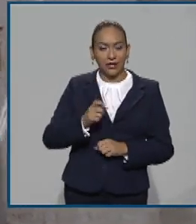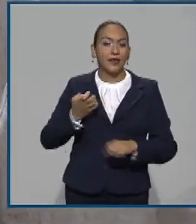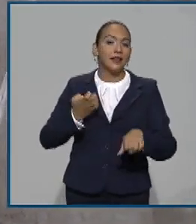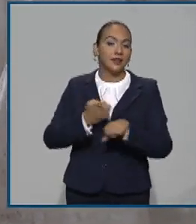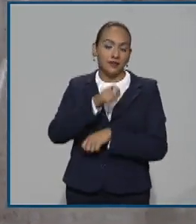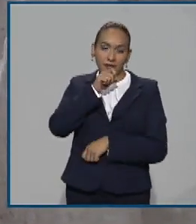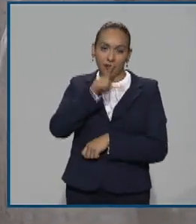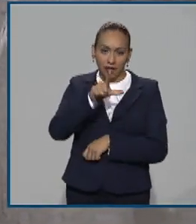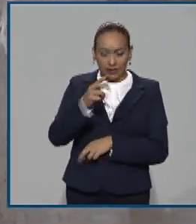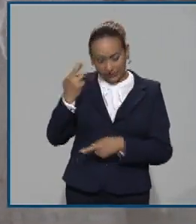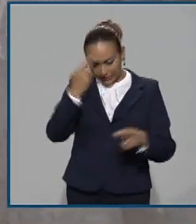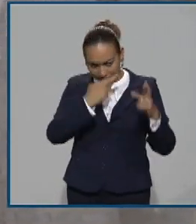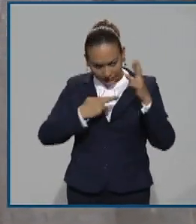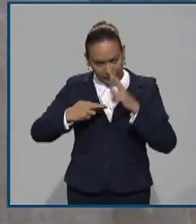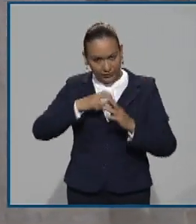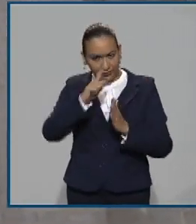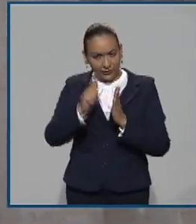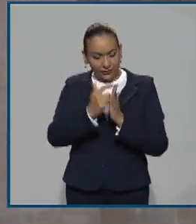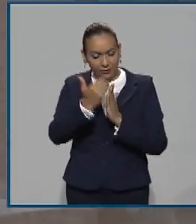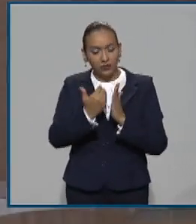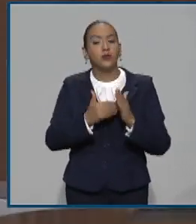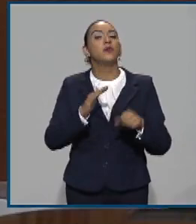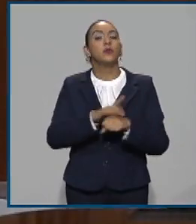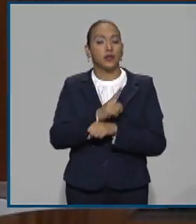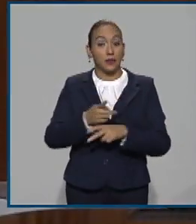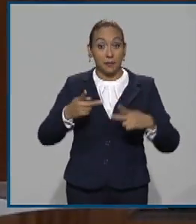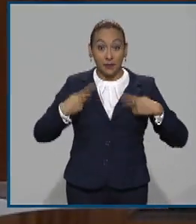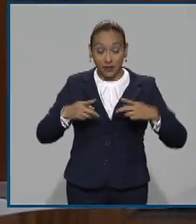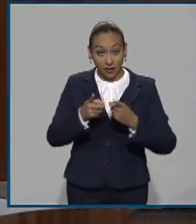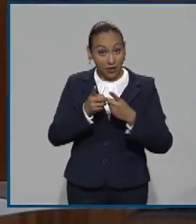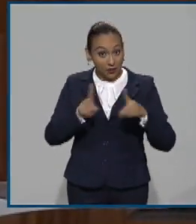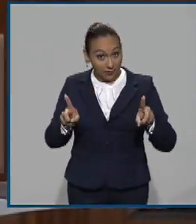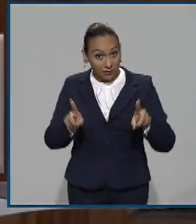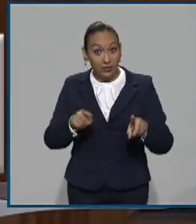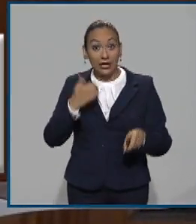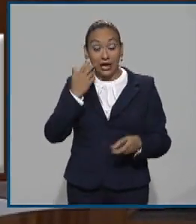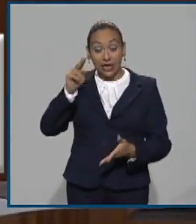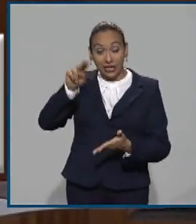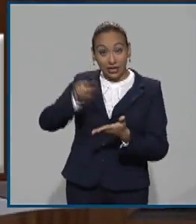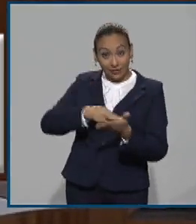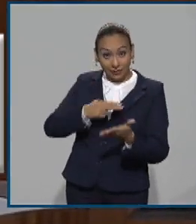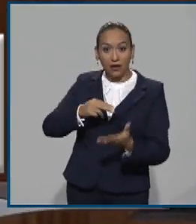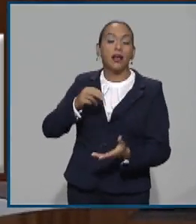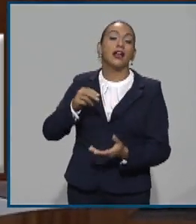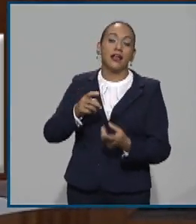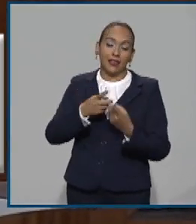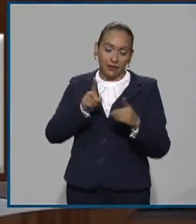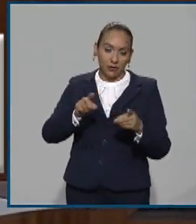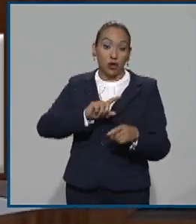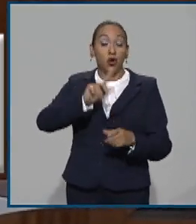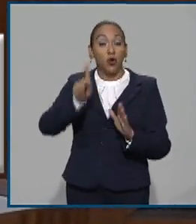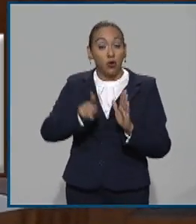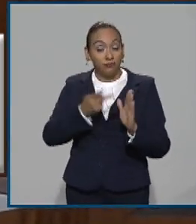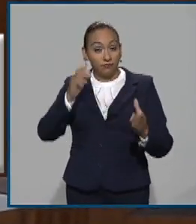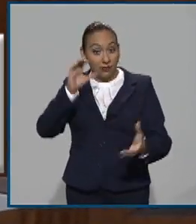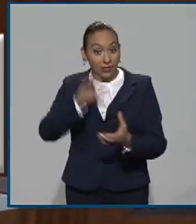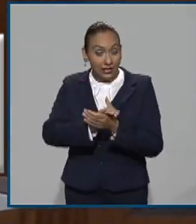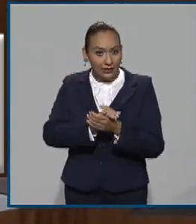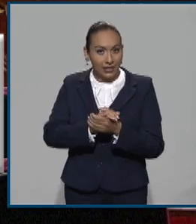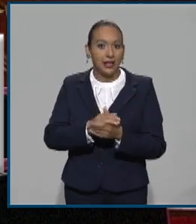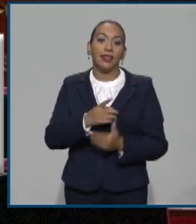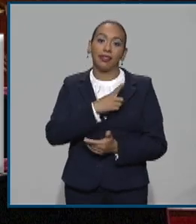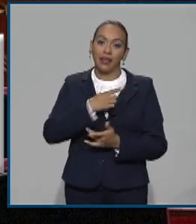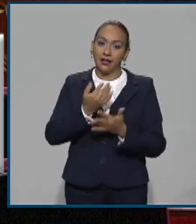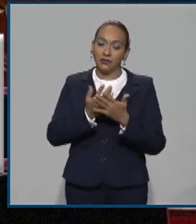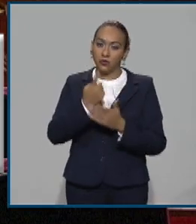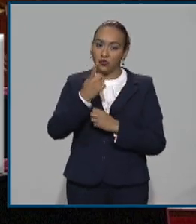de Jalisco, que establecía como requisito para que las personas divorciadas pudieran contraer nuevamente matrimonio que hubiera transcurrido un año